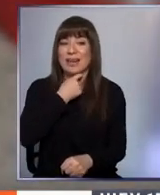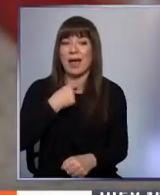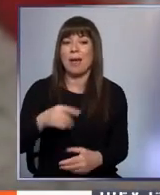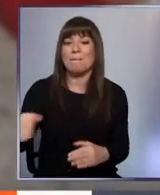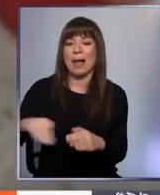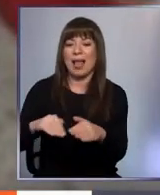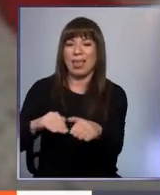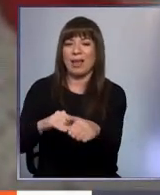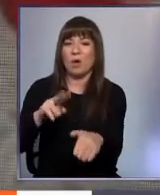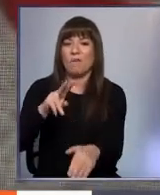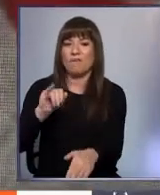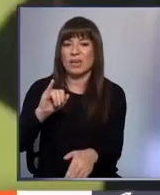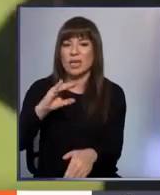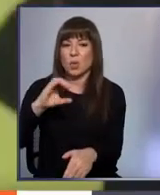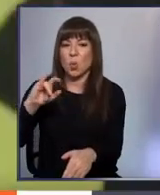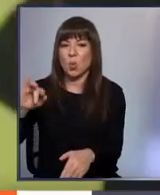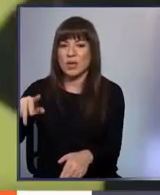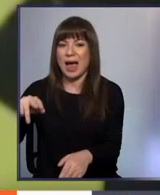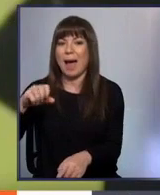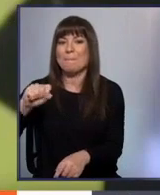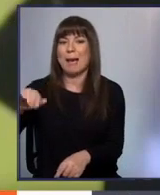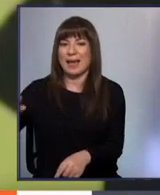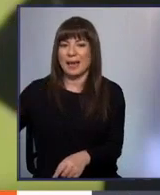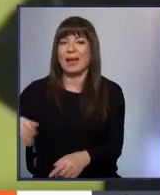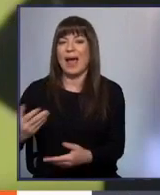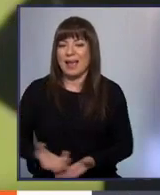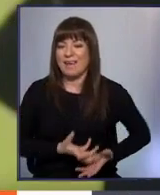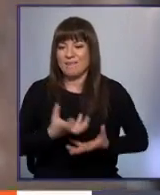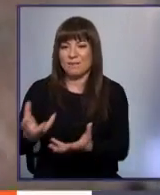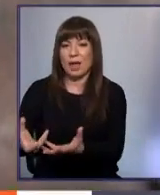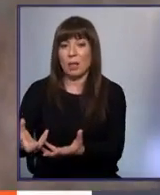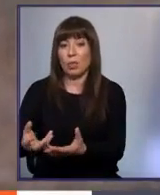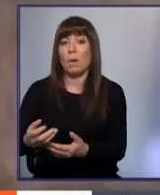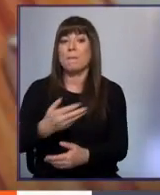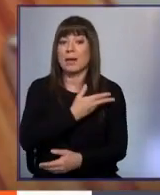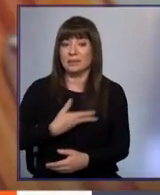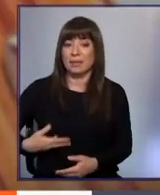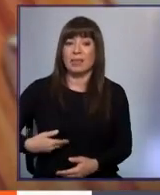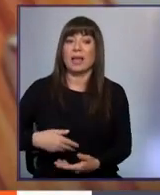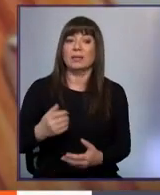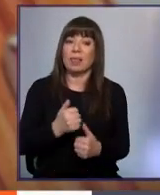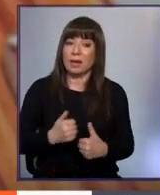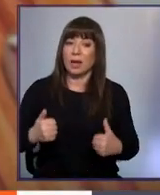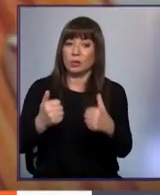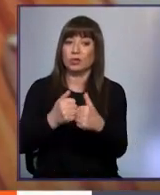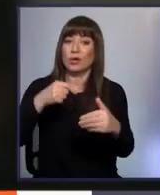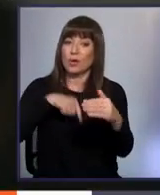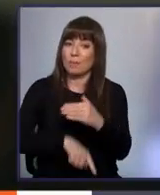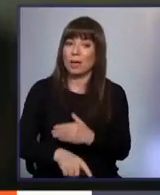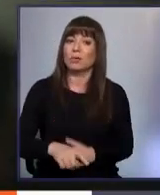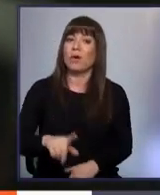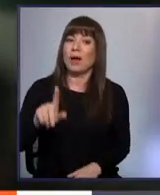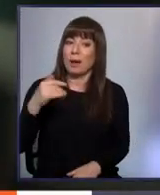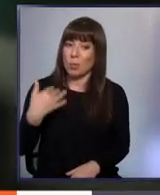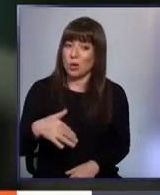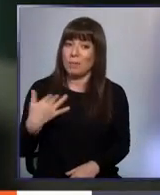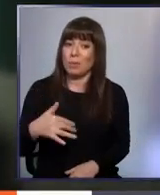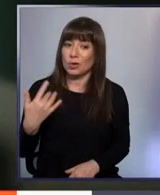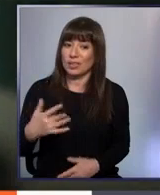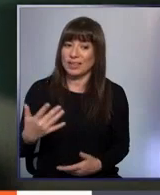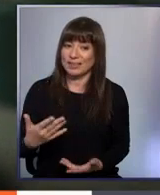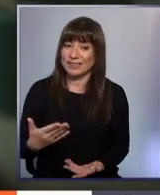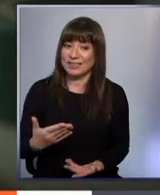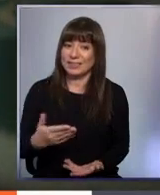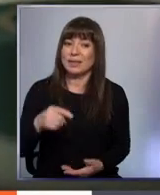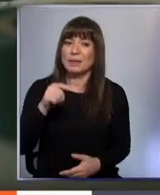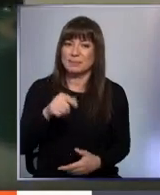Vicuña Maquena y en el paquete enviado al presidente del directorio de Metro, cobraba ahora vital importancia. El ADN encontrado terminó